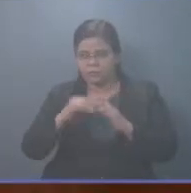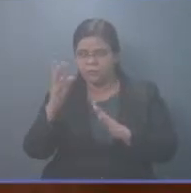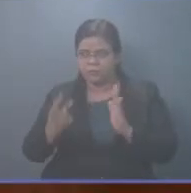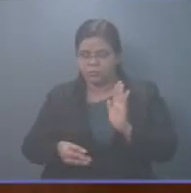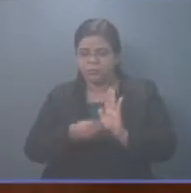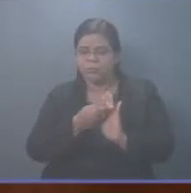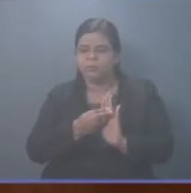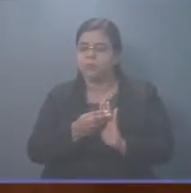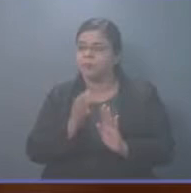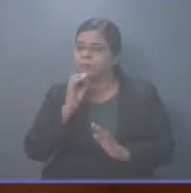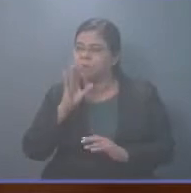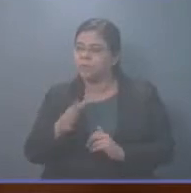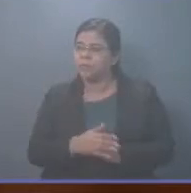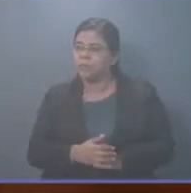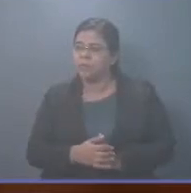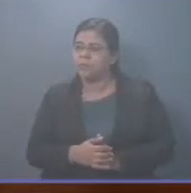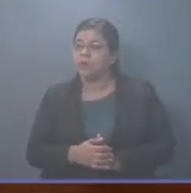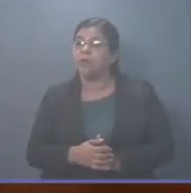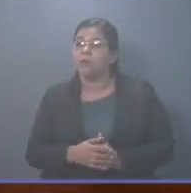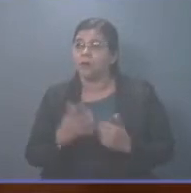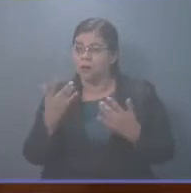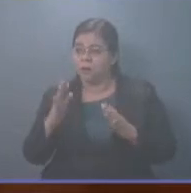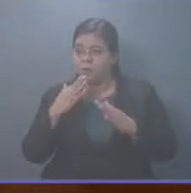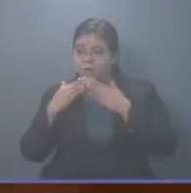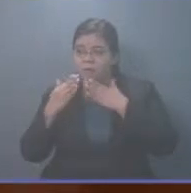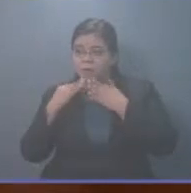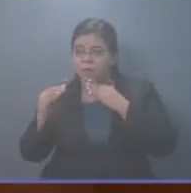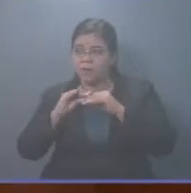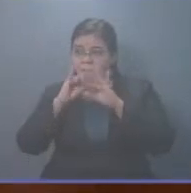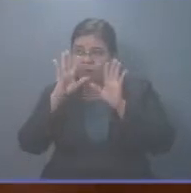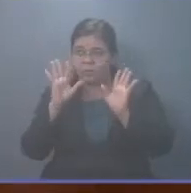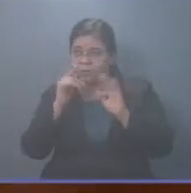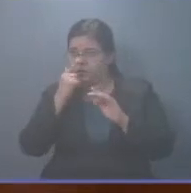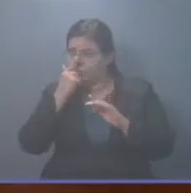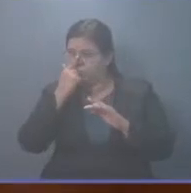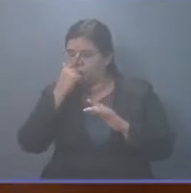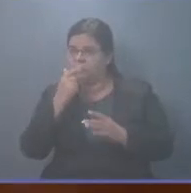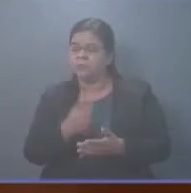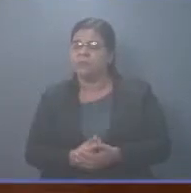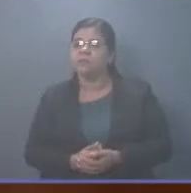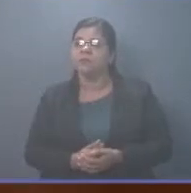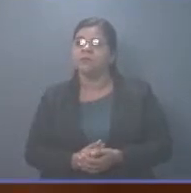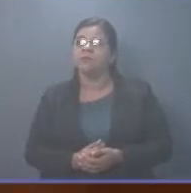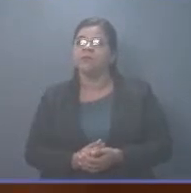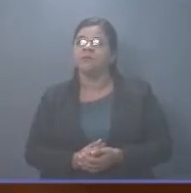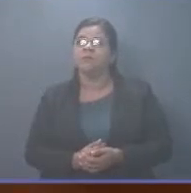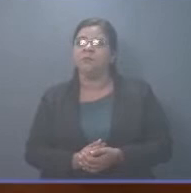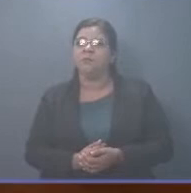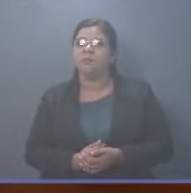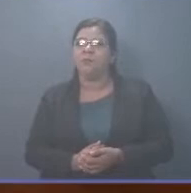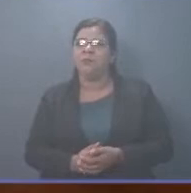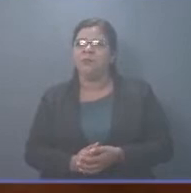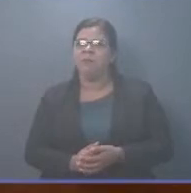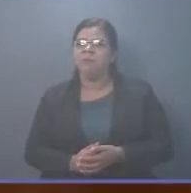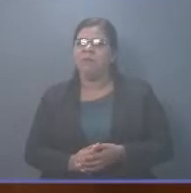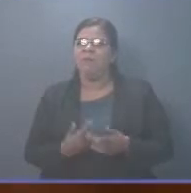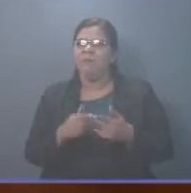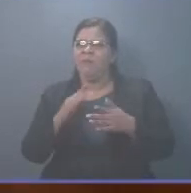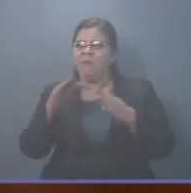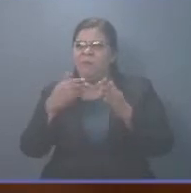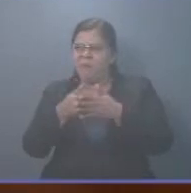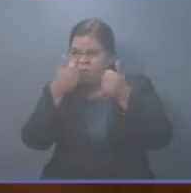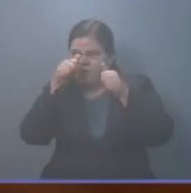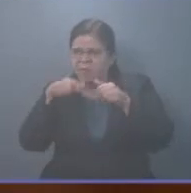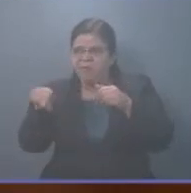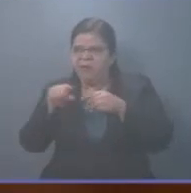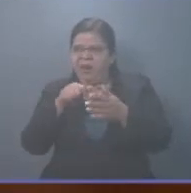en amarillo en la pantalla, para poder clarificar de mejor forma. Ok. Bueno, los que estén de acuerdo